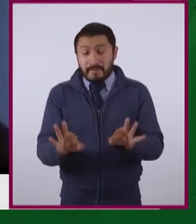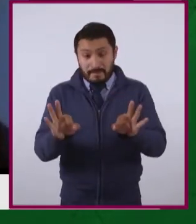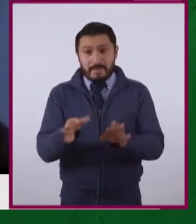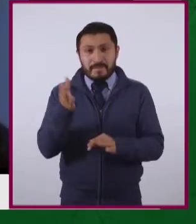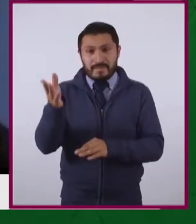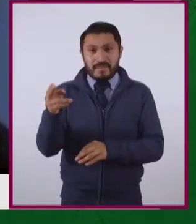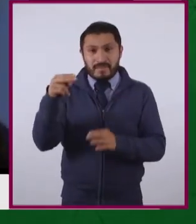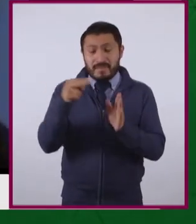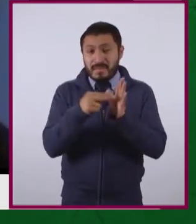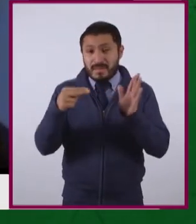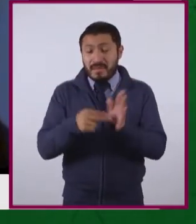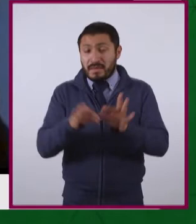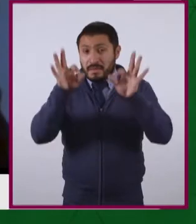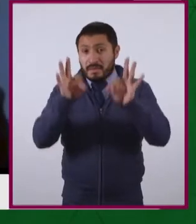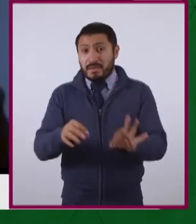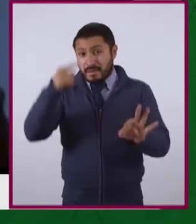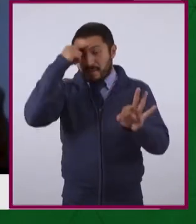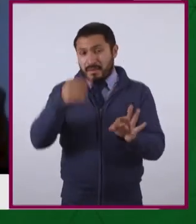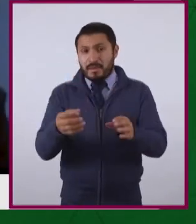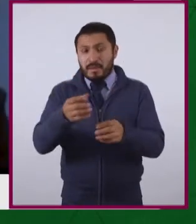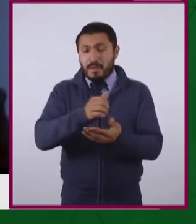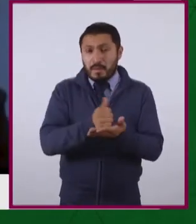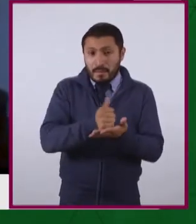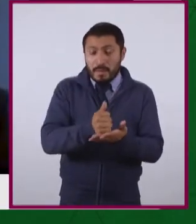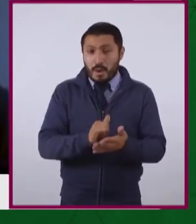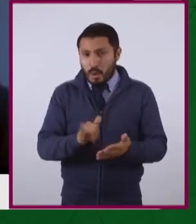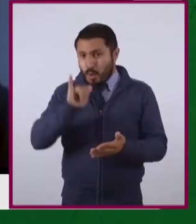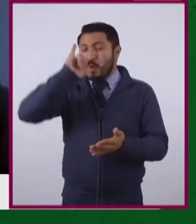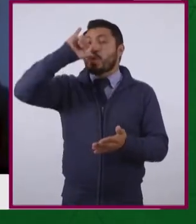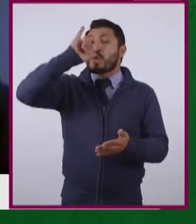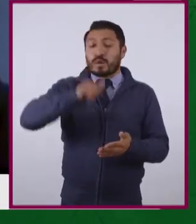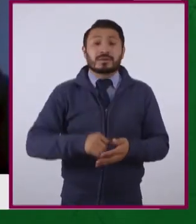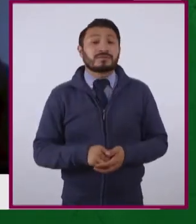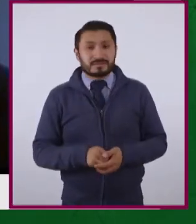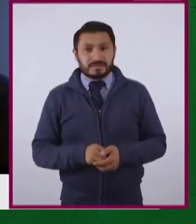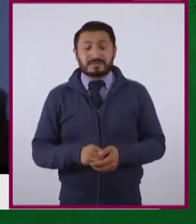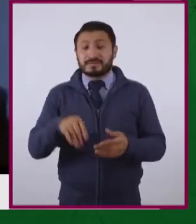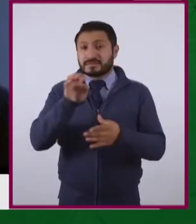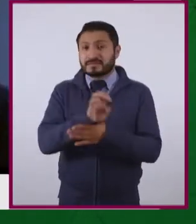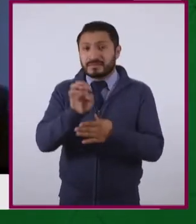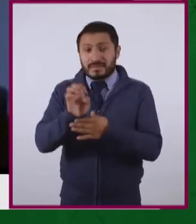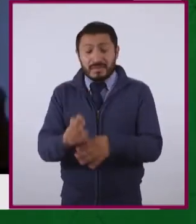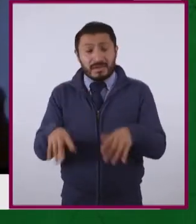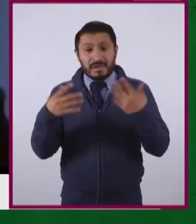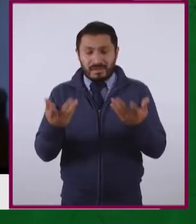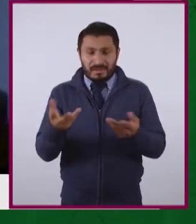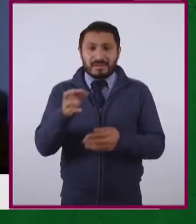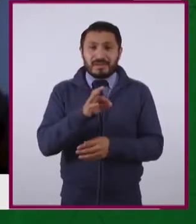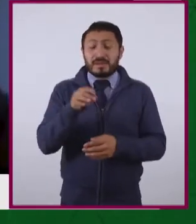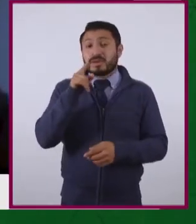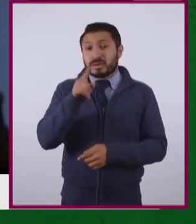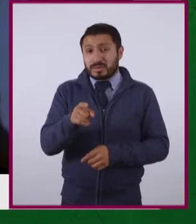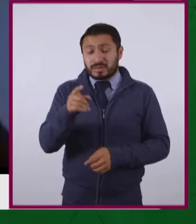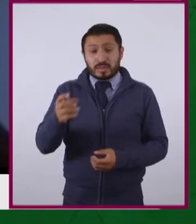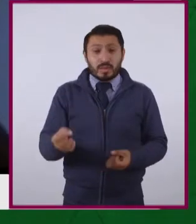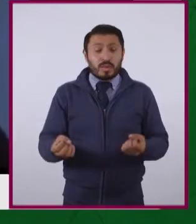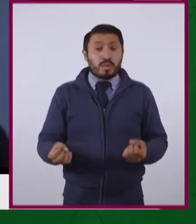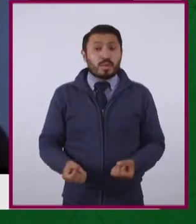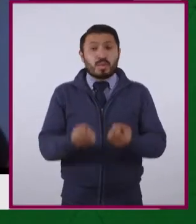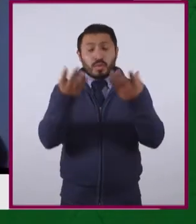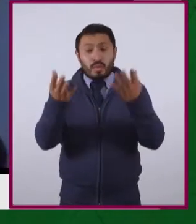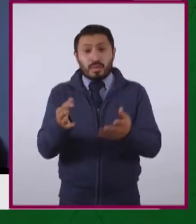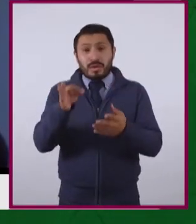pide la norma oficial para embotellarla y beberla. Entonces, Básicamente la cuestión es qué